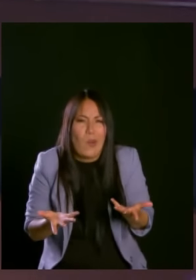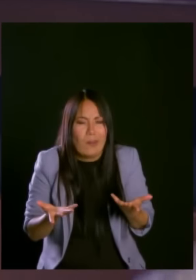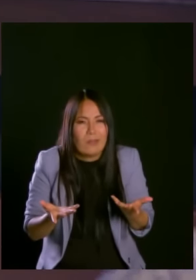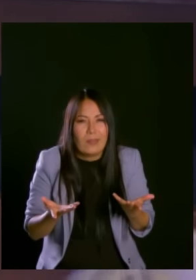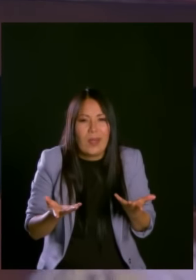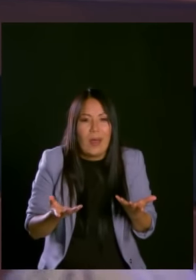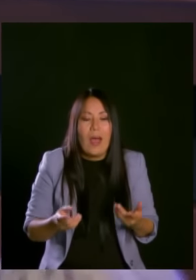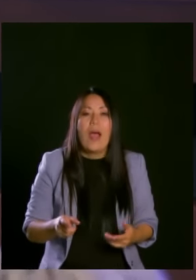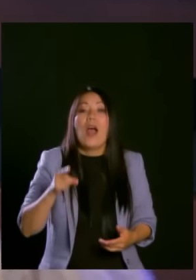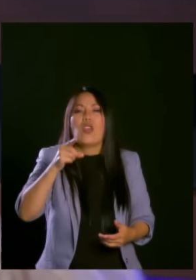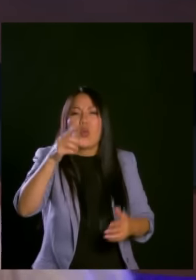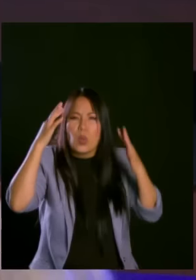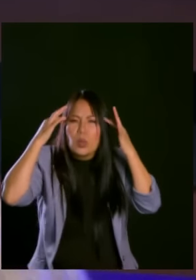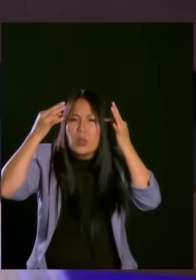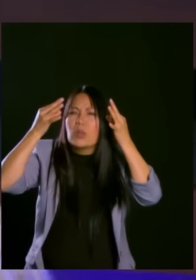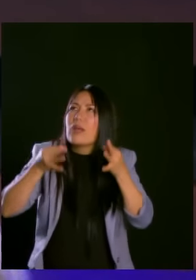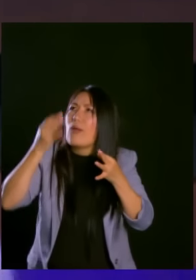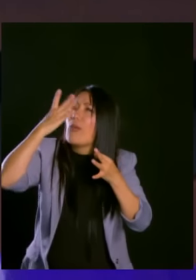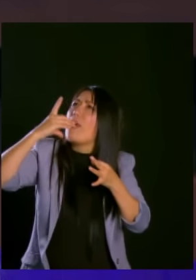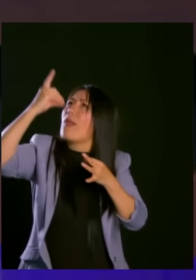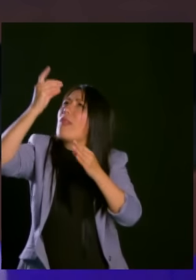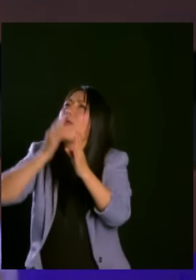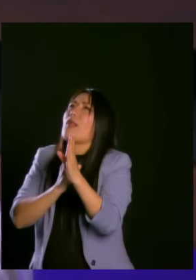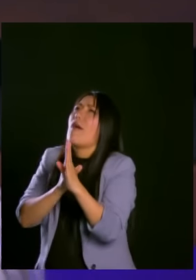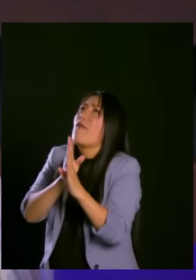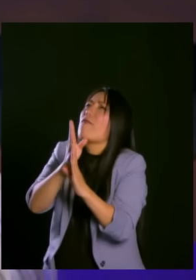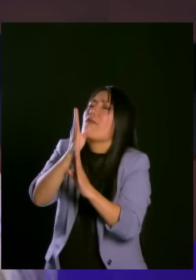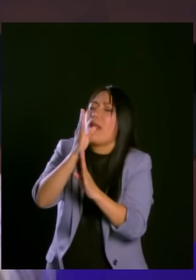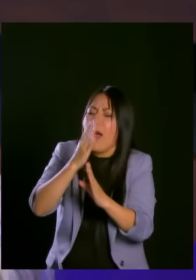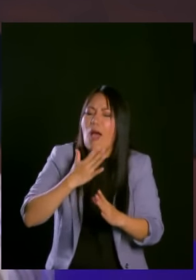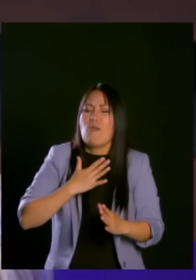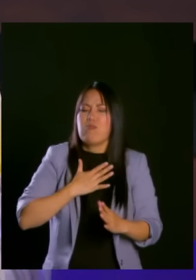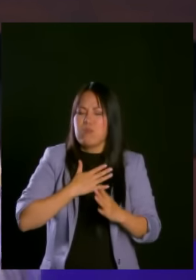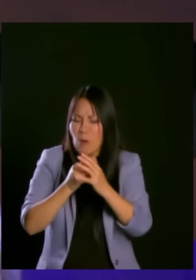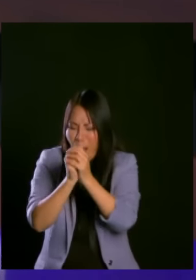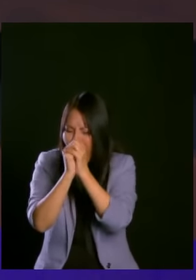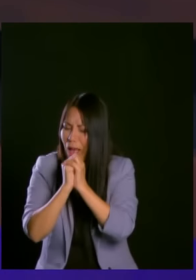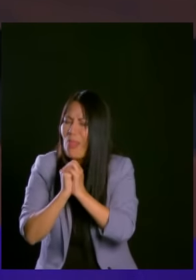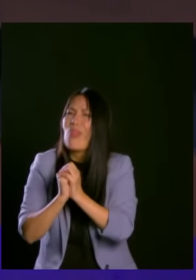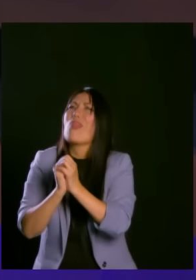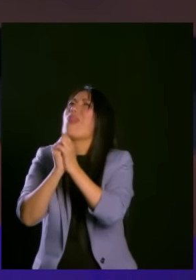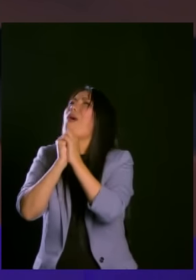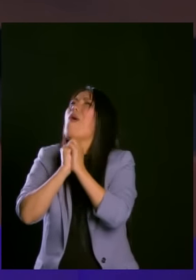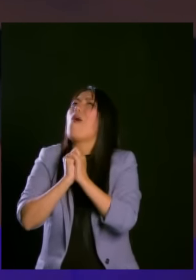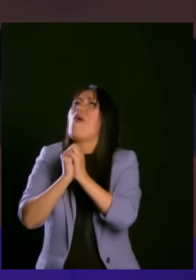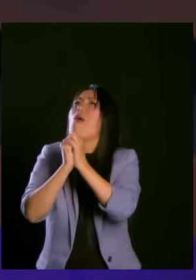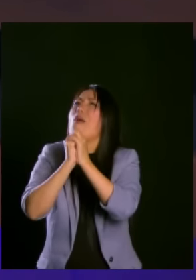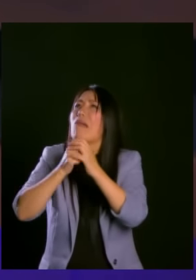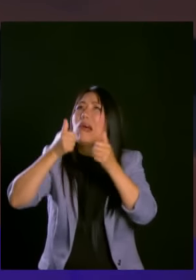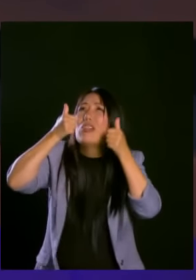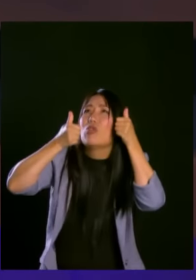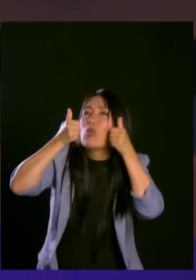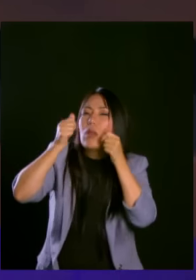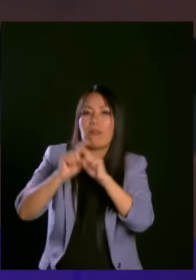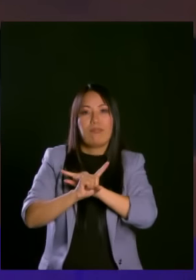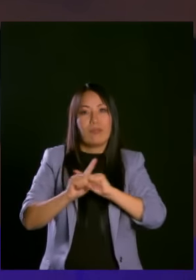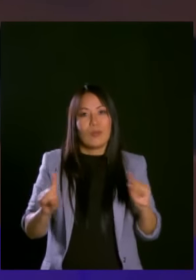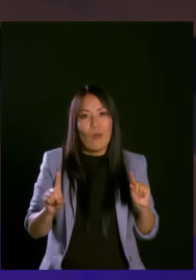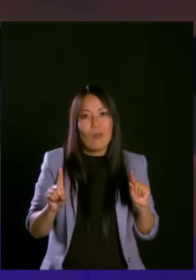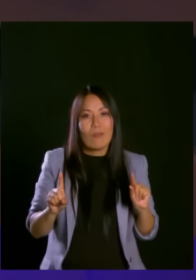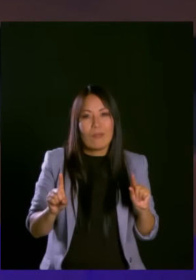El que no duda de la fidelidad de Dios. El que no duda de su Señor,